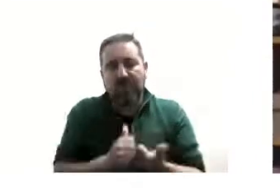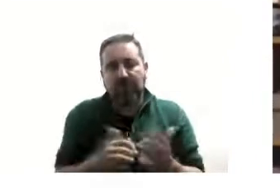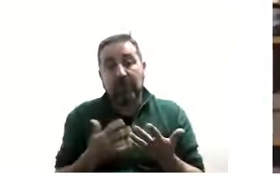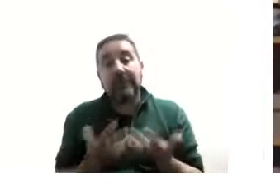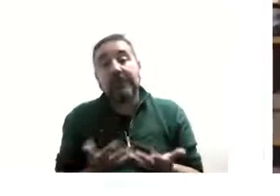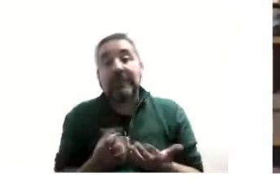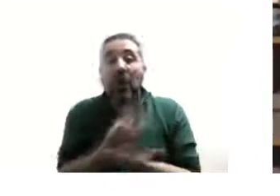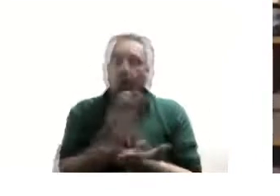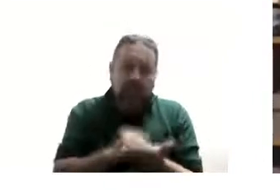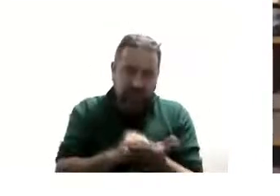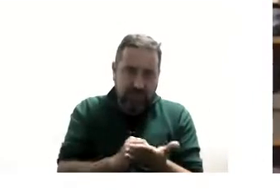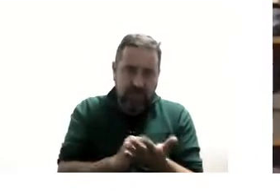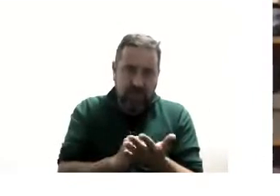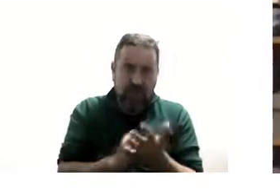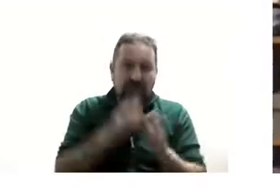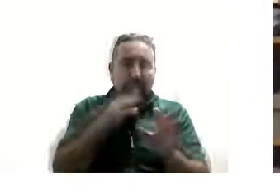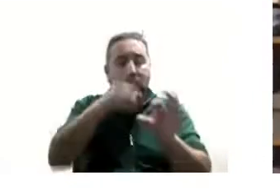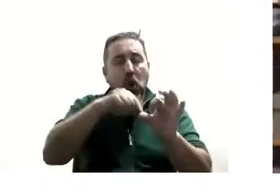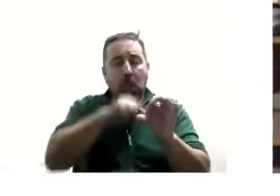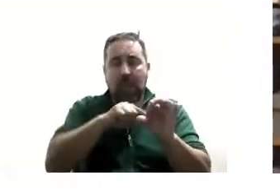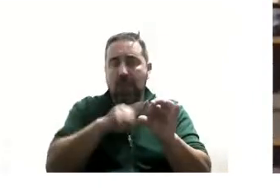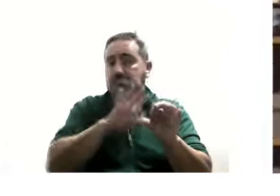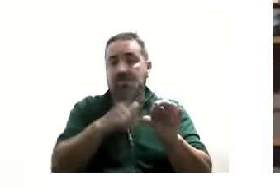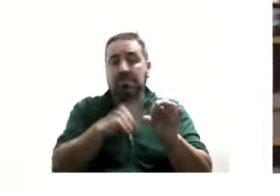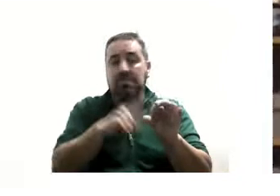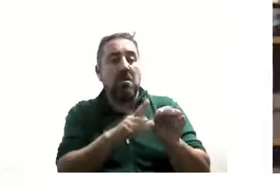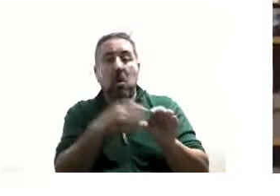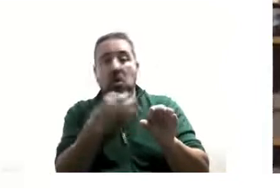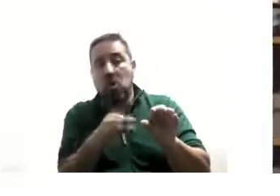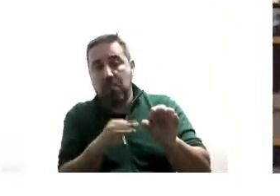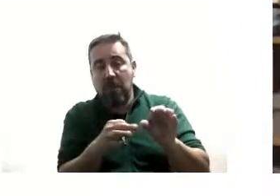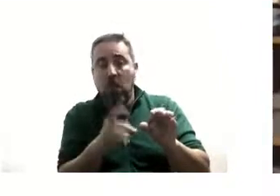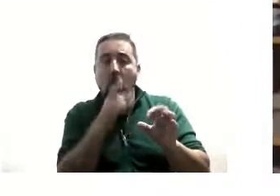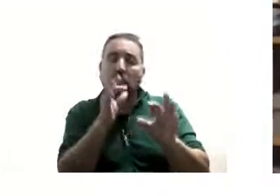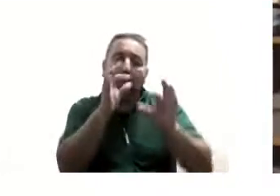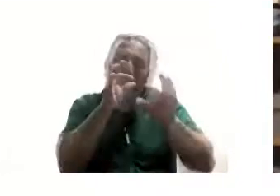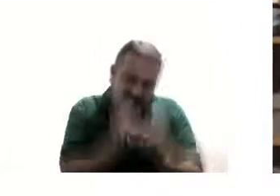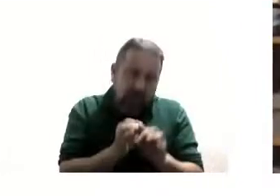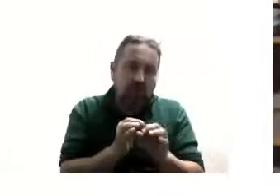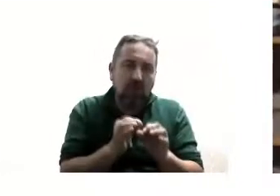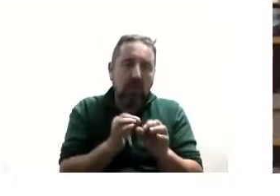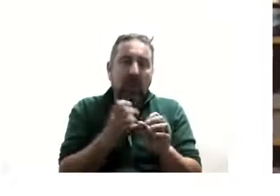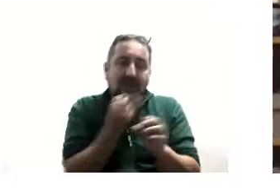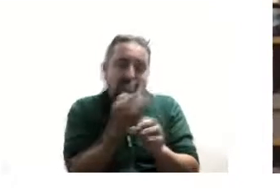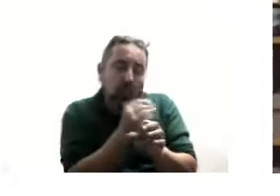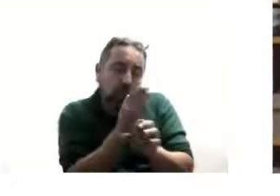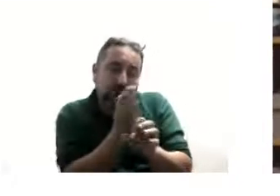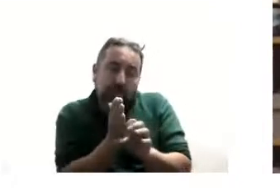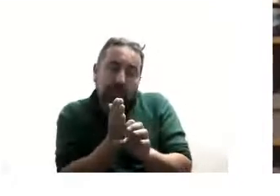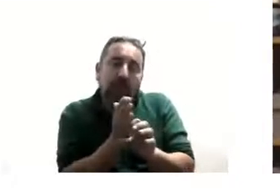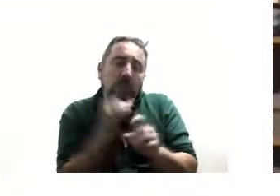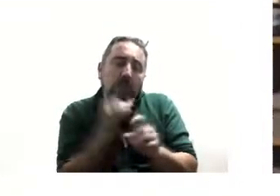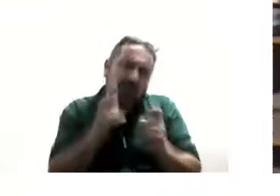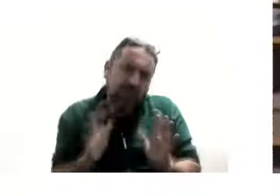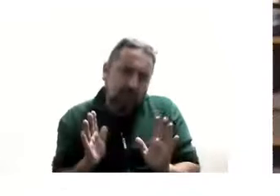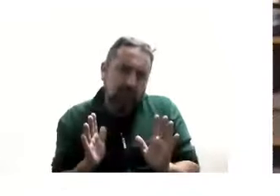hay veces que tenemos una cóclea relativamente normal o un poco más pequeña, a la que le faltan algunos tabiques, y en esos casos siempre lo intentamos.